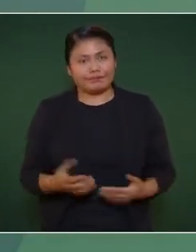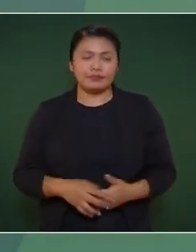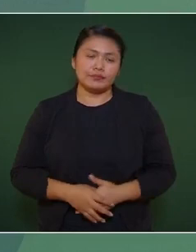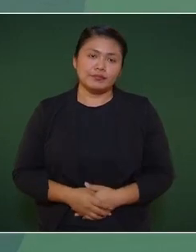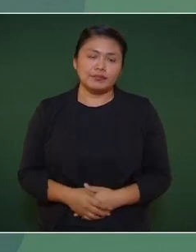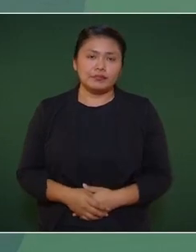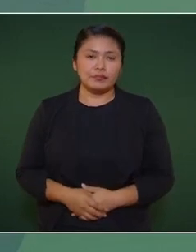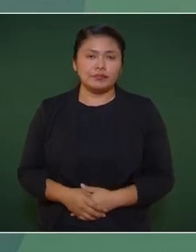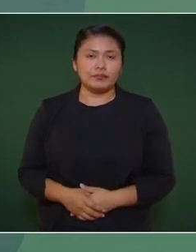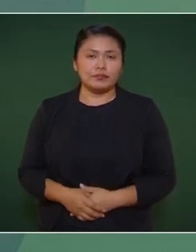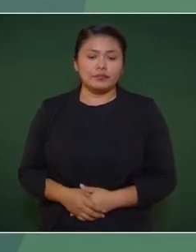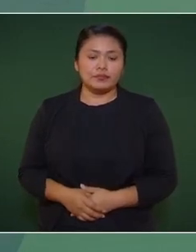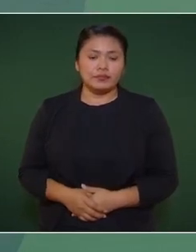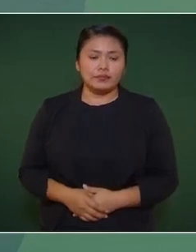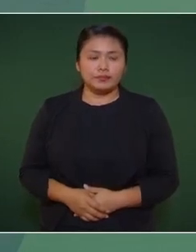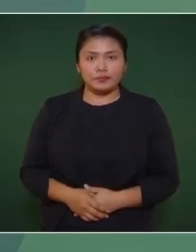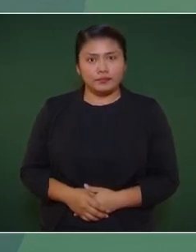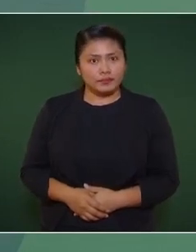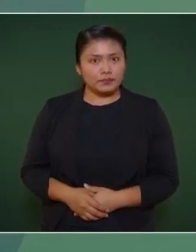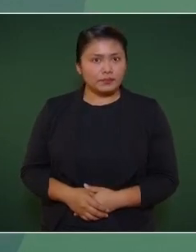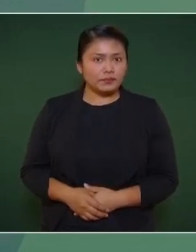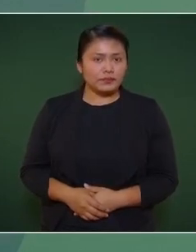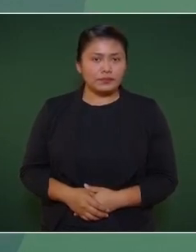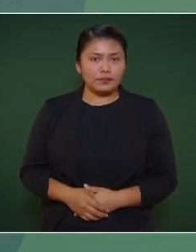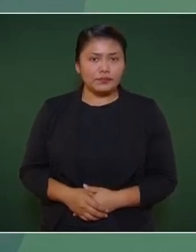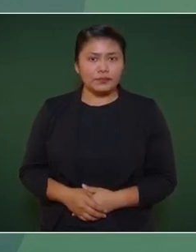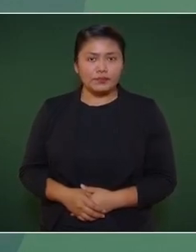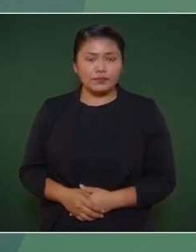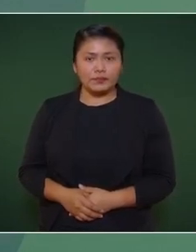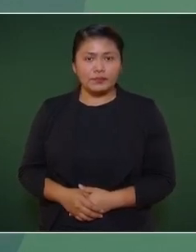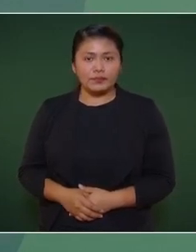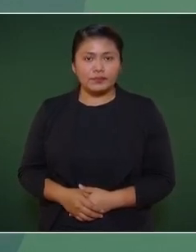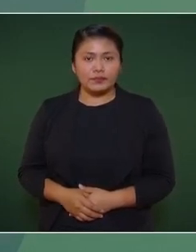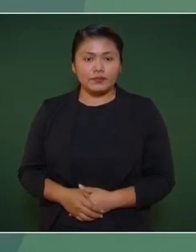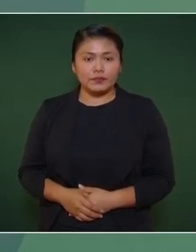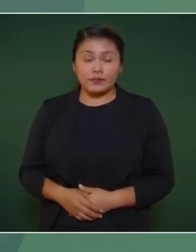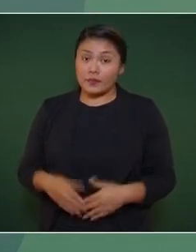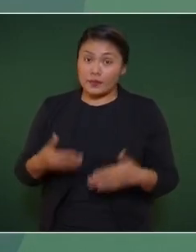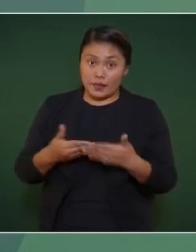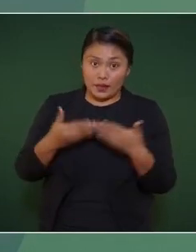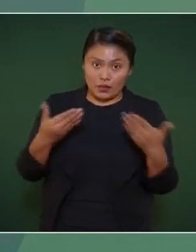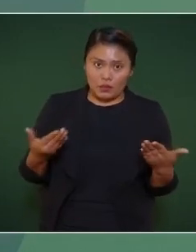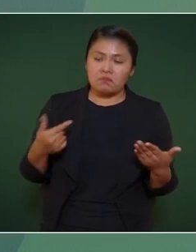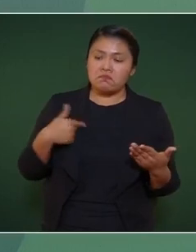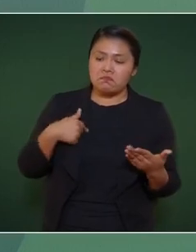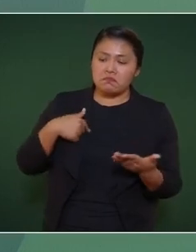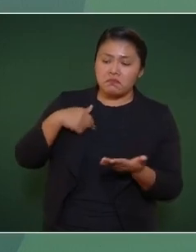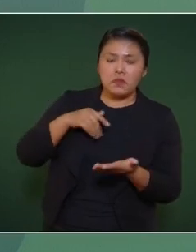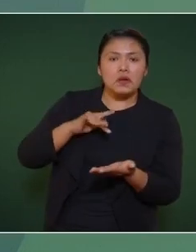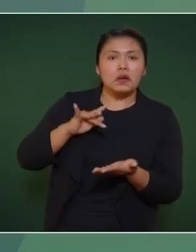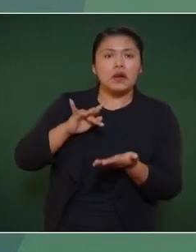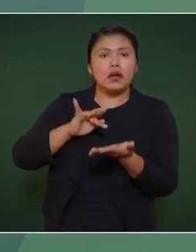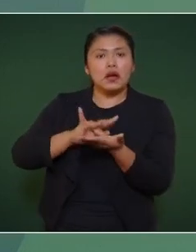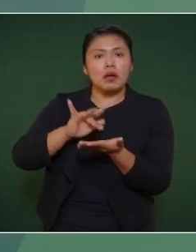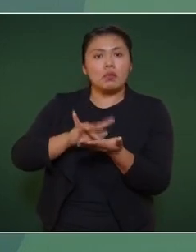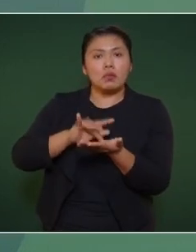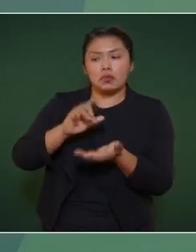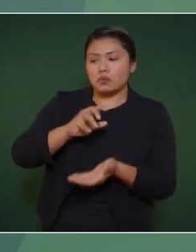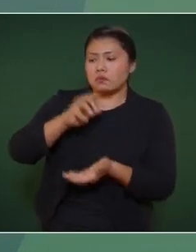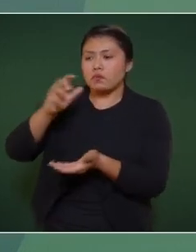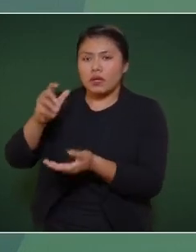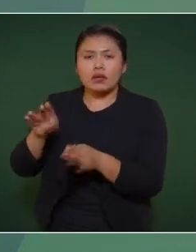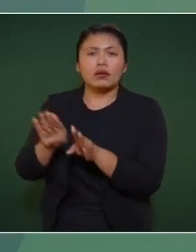Ahora los apoyos que se entregan, que son derechos de